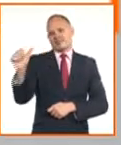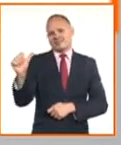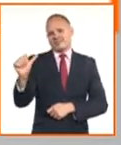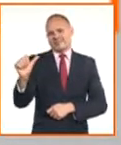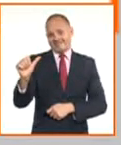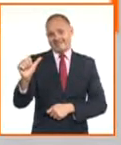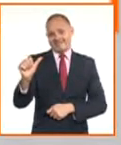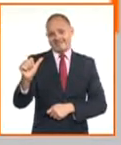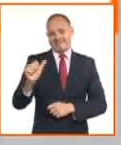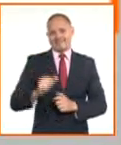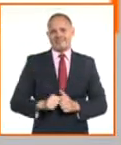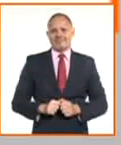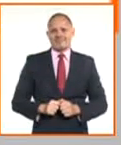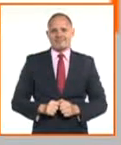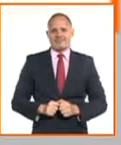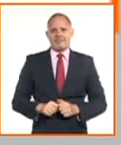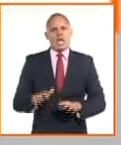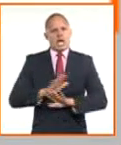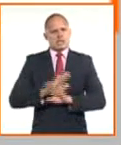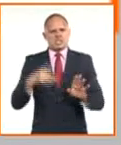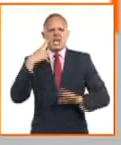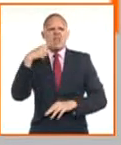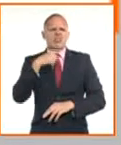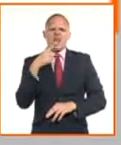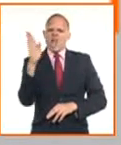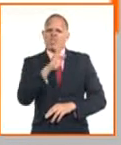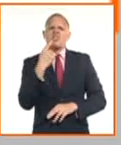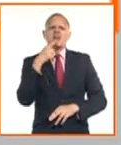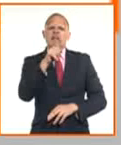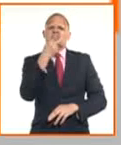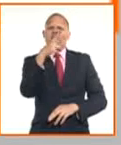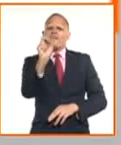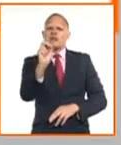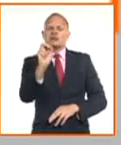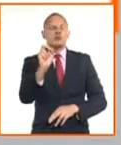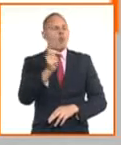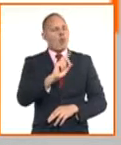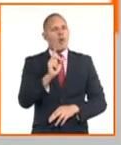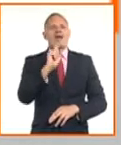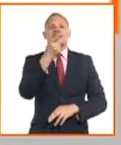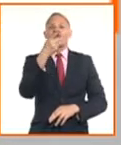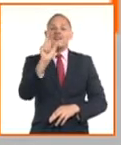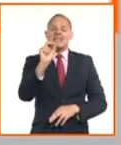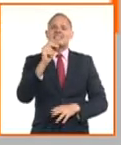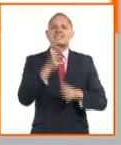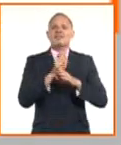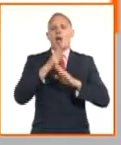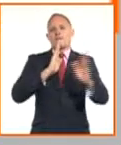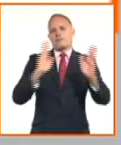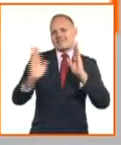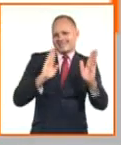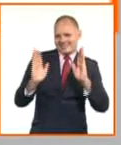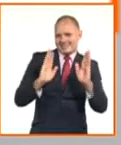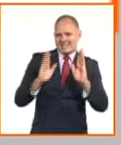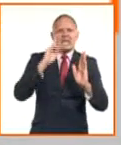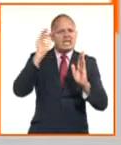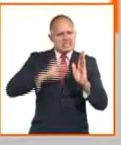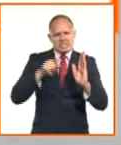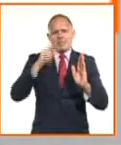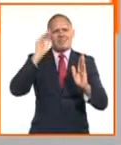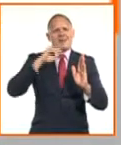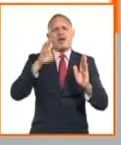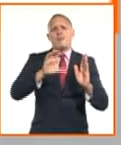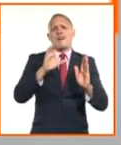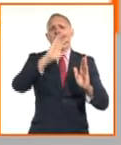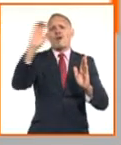ejecución práctica en el banco comercial lleva a que sean eso aproximadamente, se van a mover un poco más, poco